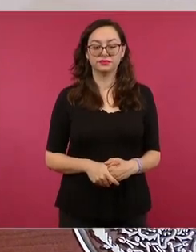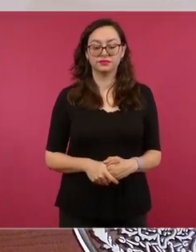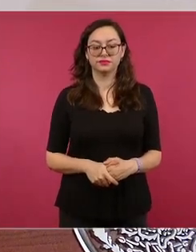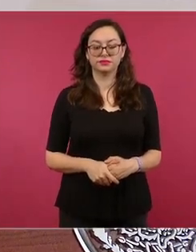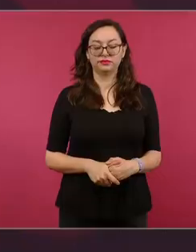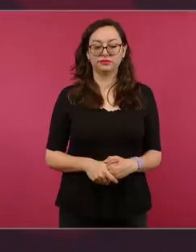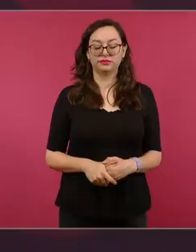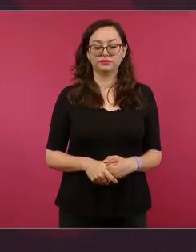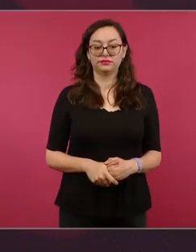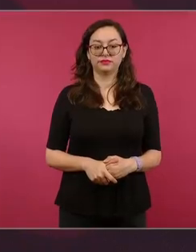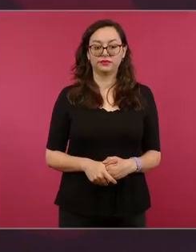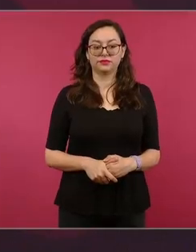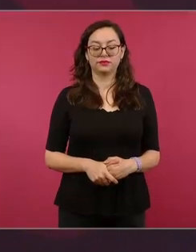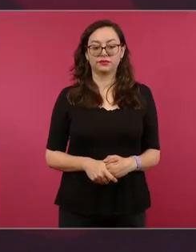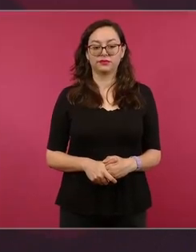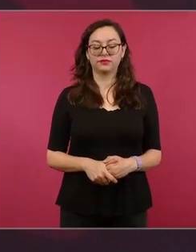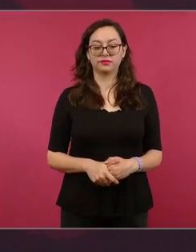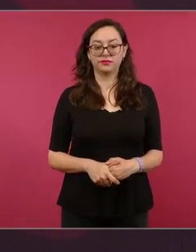eso es lo que